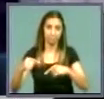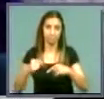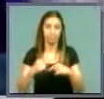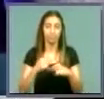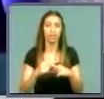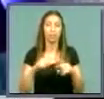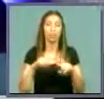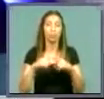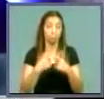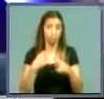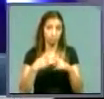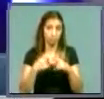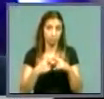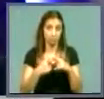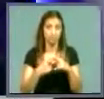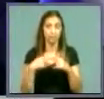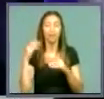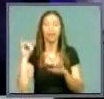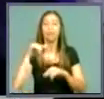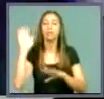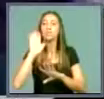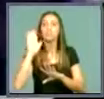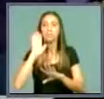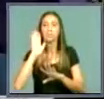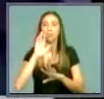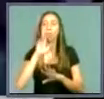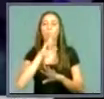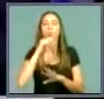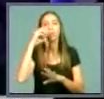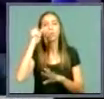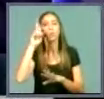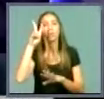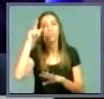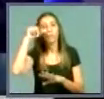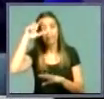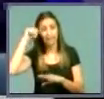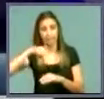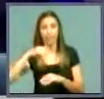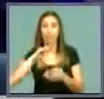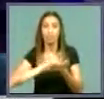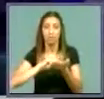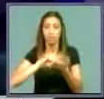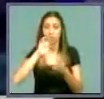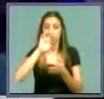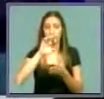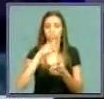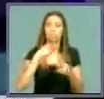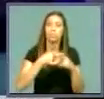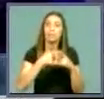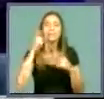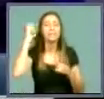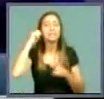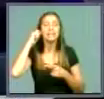de la política, y vamos a saludar y darle la bienvenida a Graciela Corbalán, diputada provincial. Bienvenida, y festejando estos 30